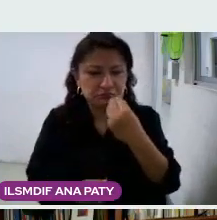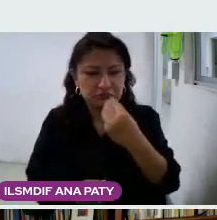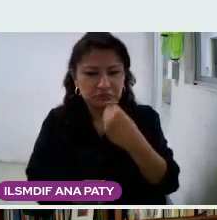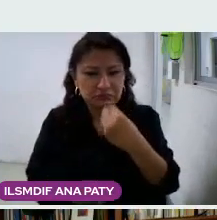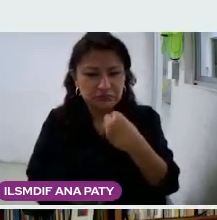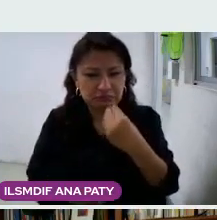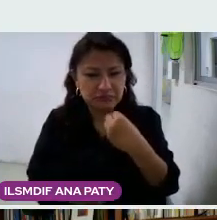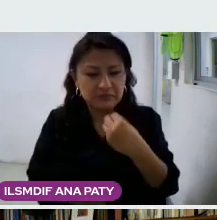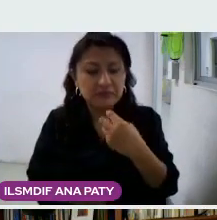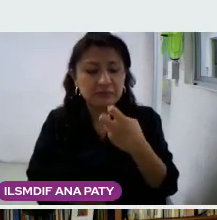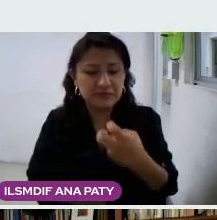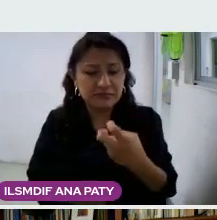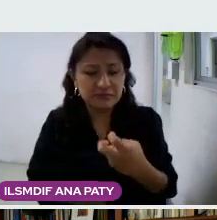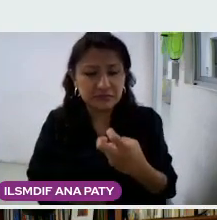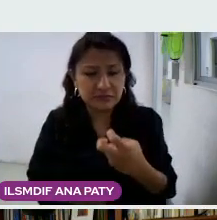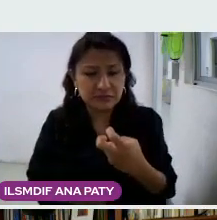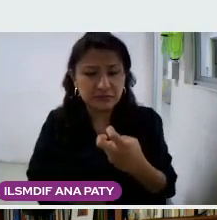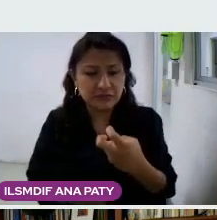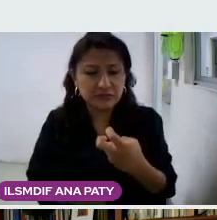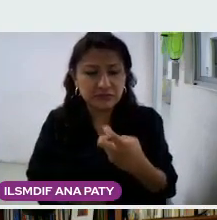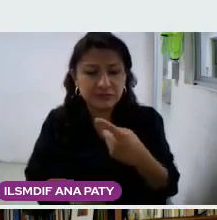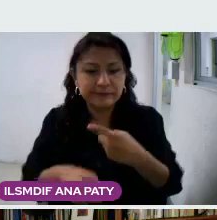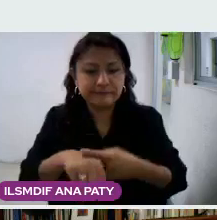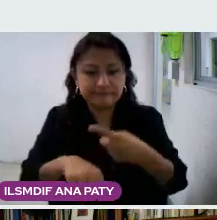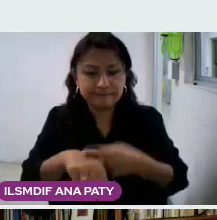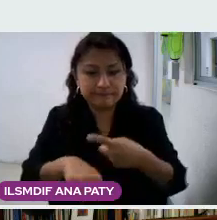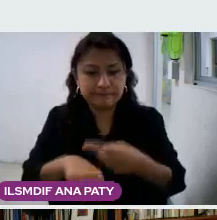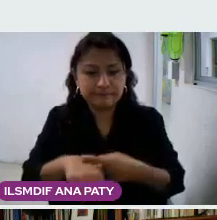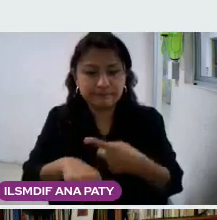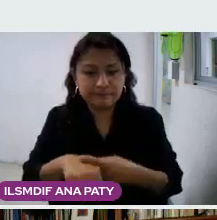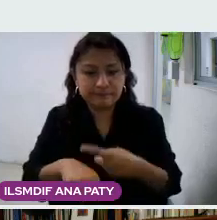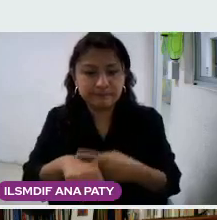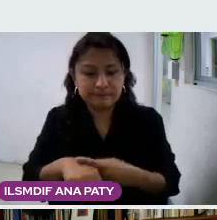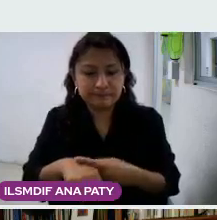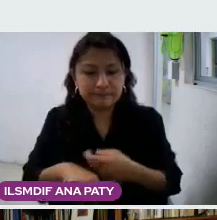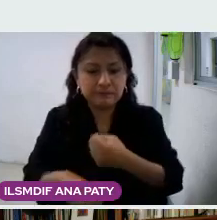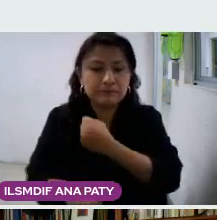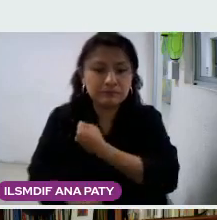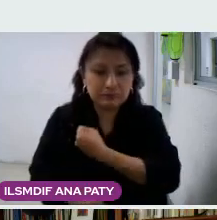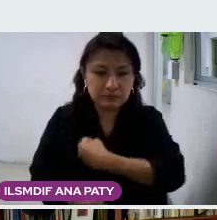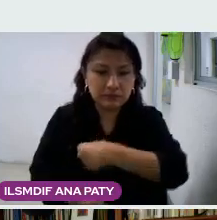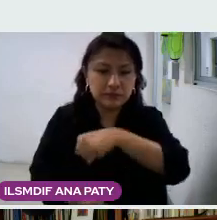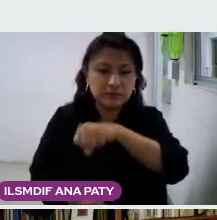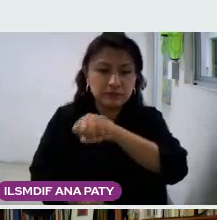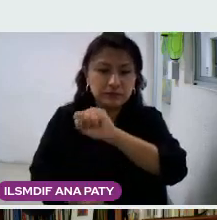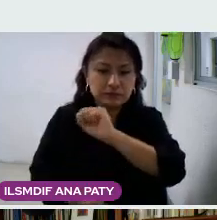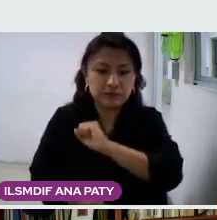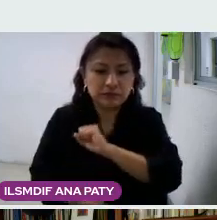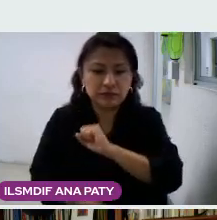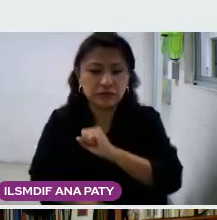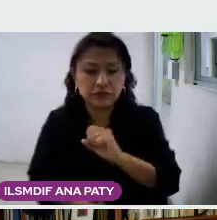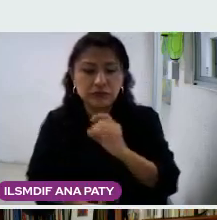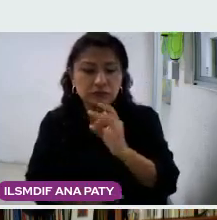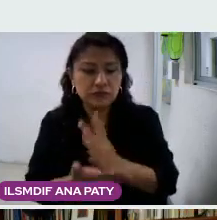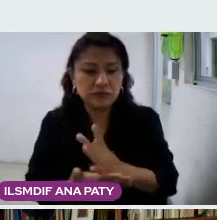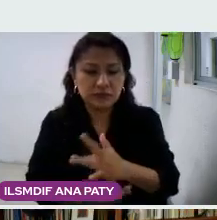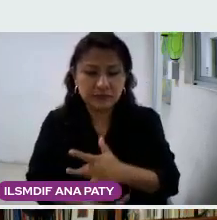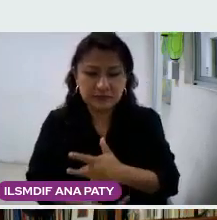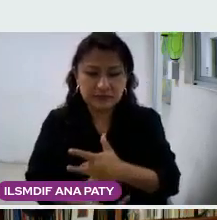nos va a estar diciendo qué estereotipo es el que no alcanzamos y que tenemos que alcanzar, y que entonces tenemos que